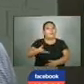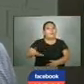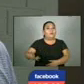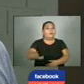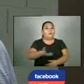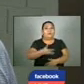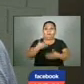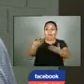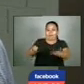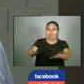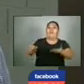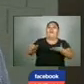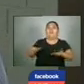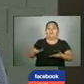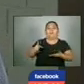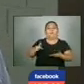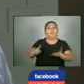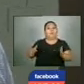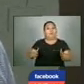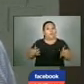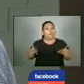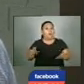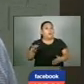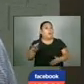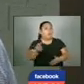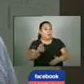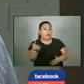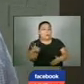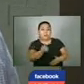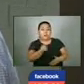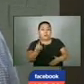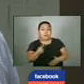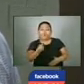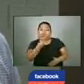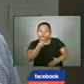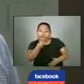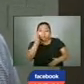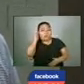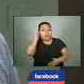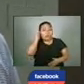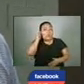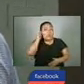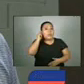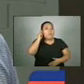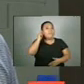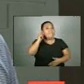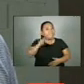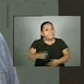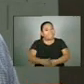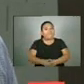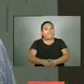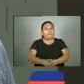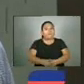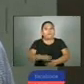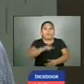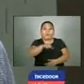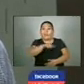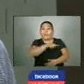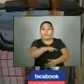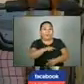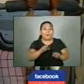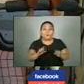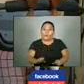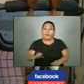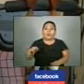recibir este tipo de ayudas porque tenemos una población en adulto mayor que se le dificulta el